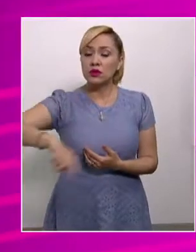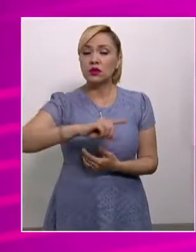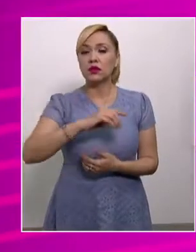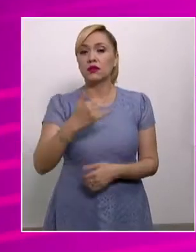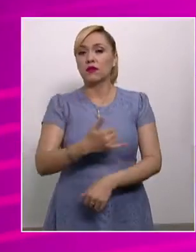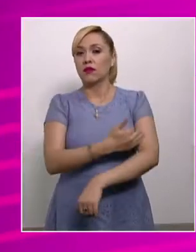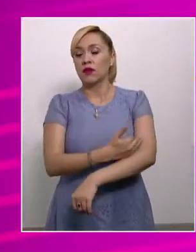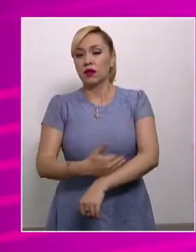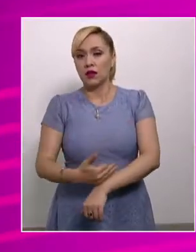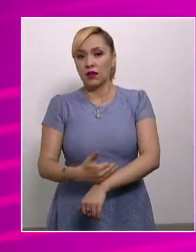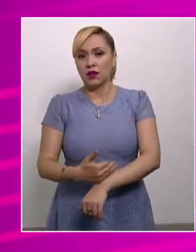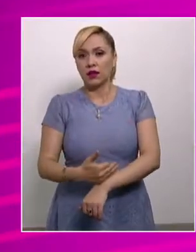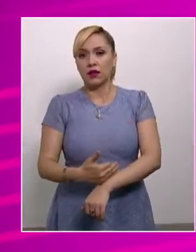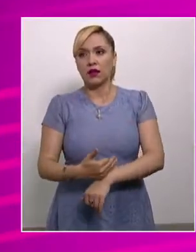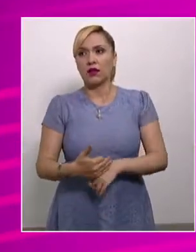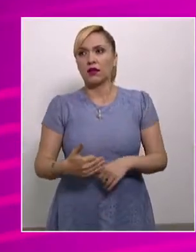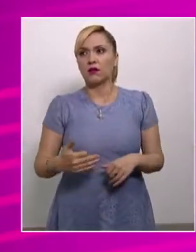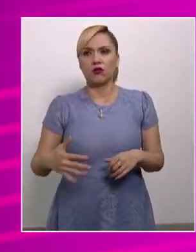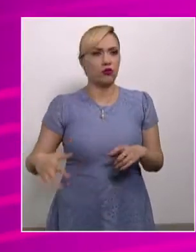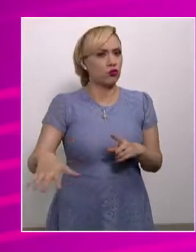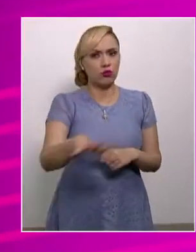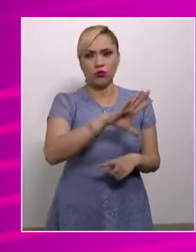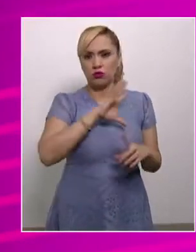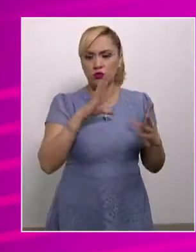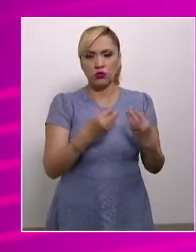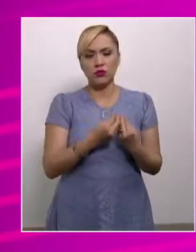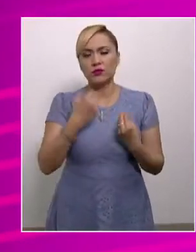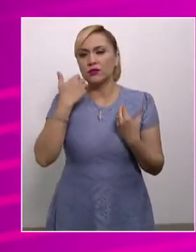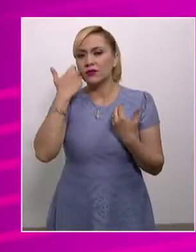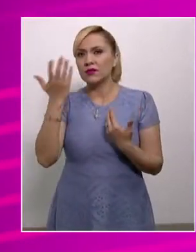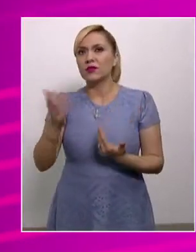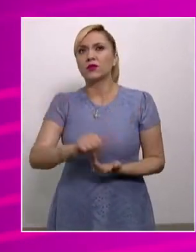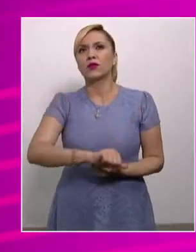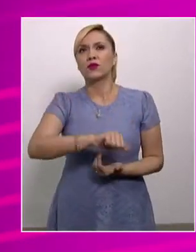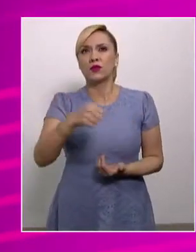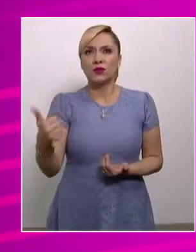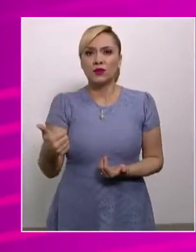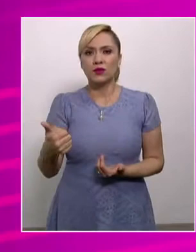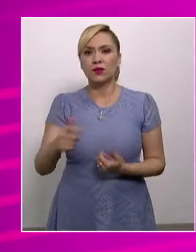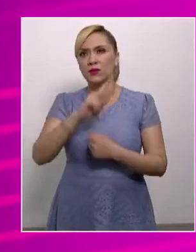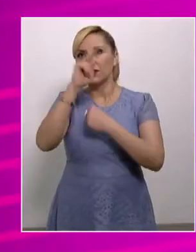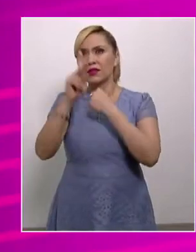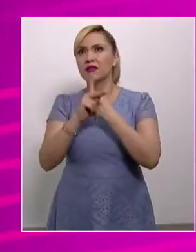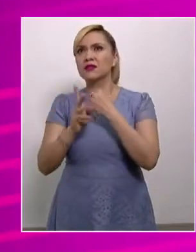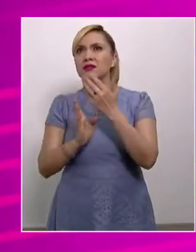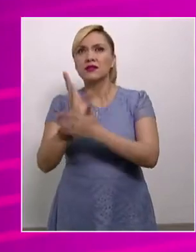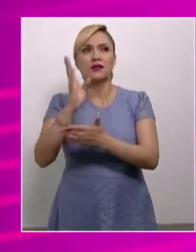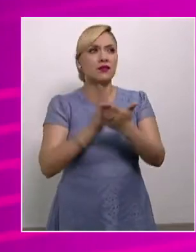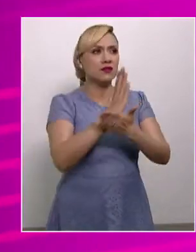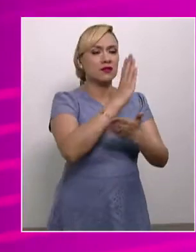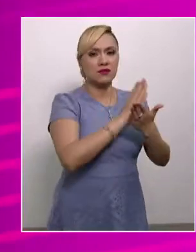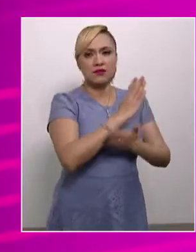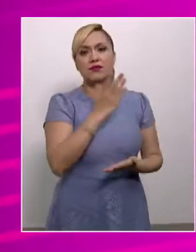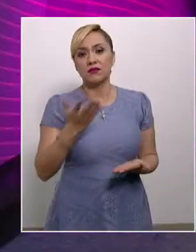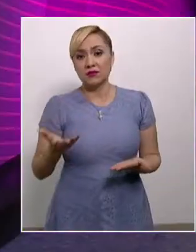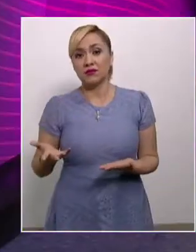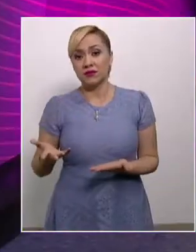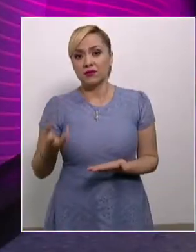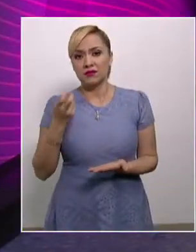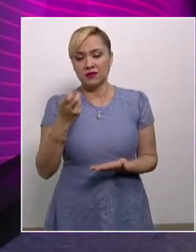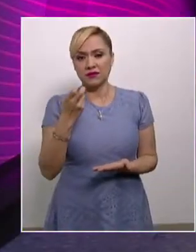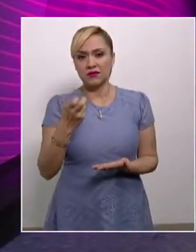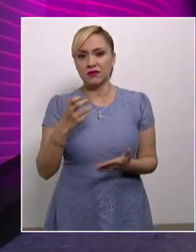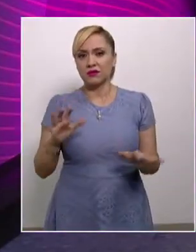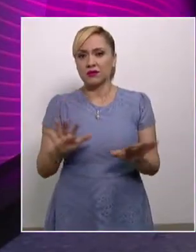las familias de manera entera estén buscando otros países para migrar. Y un cambio que también